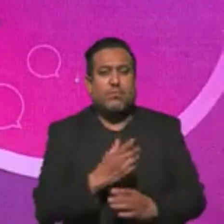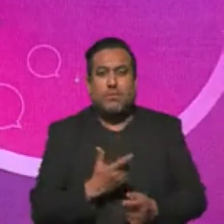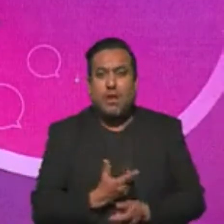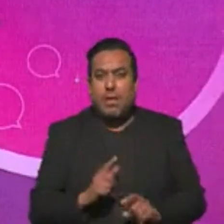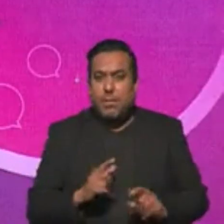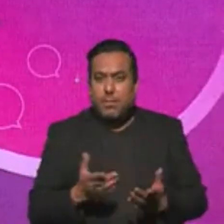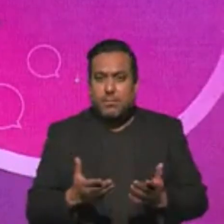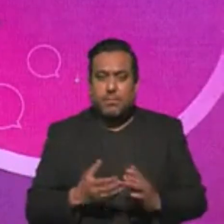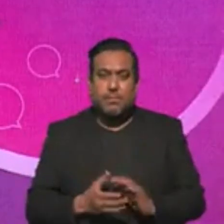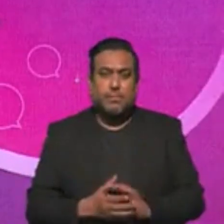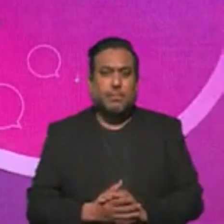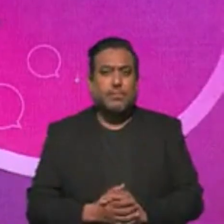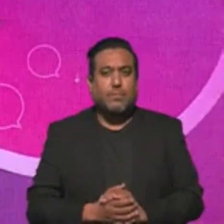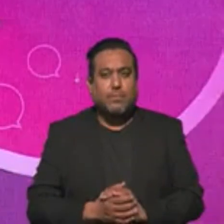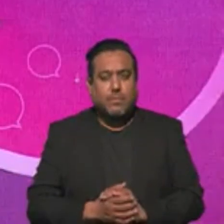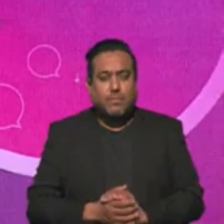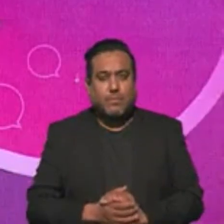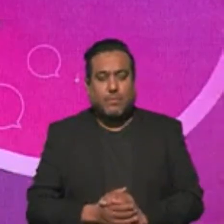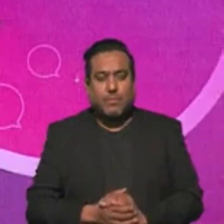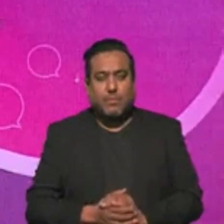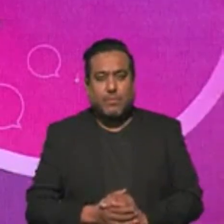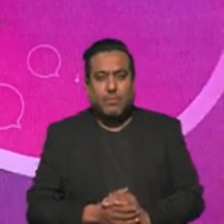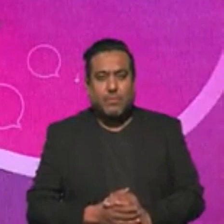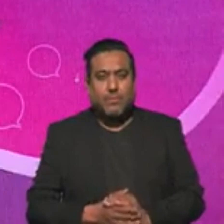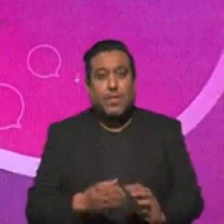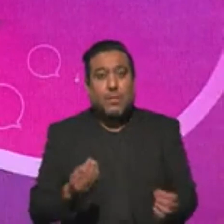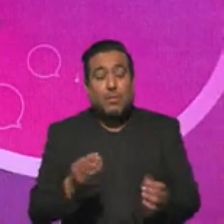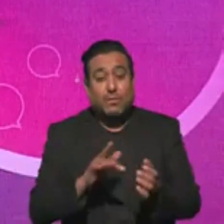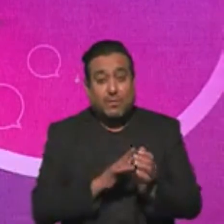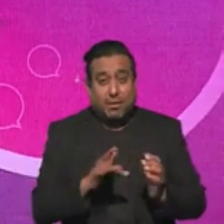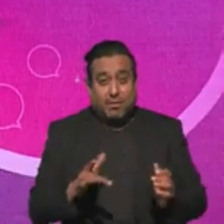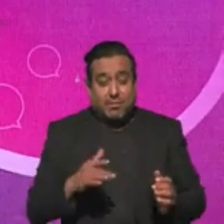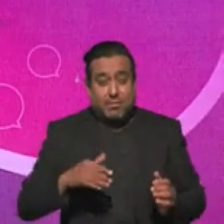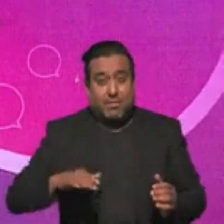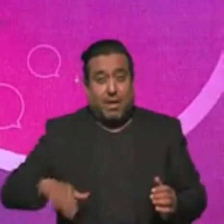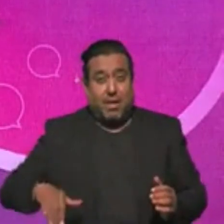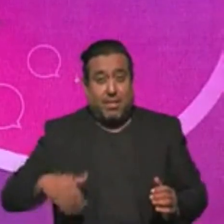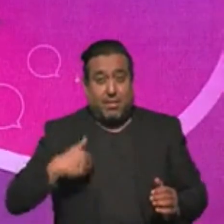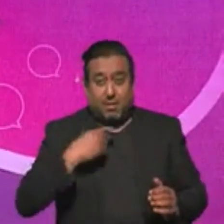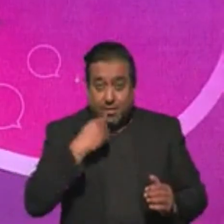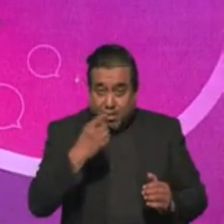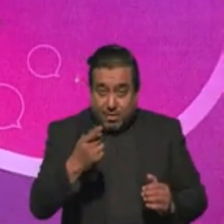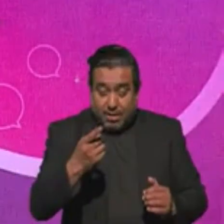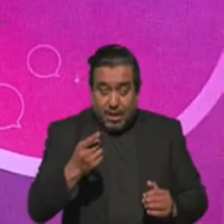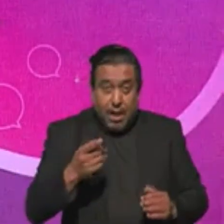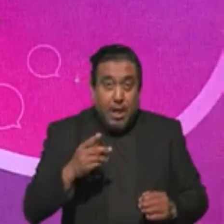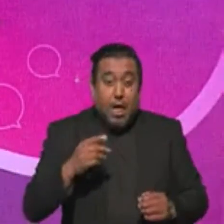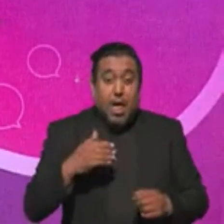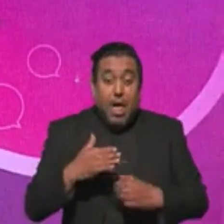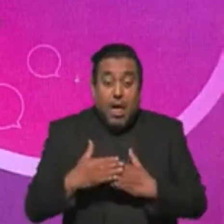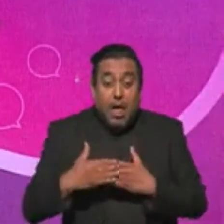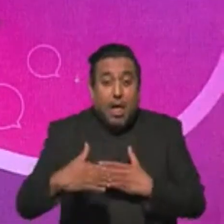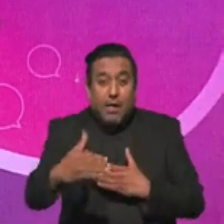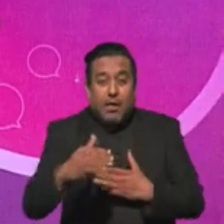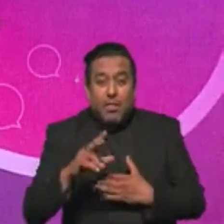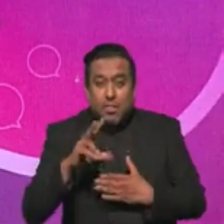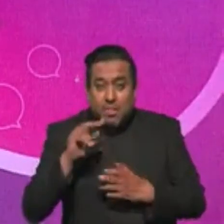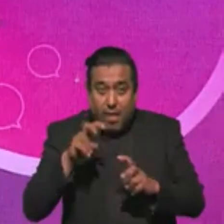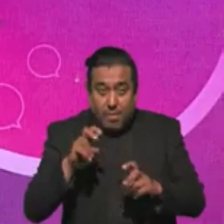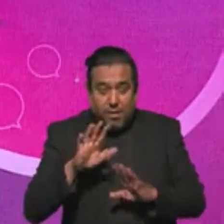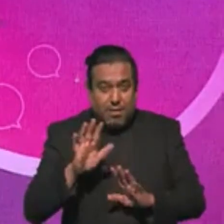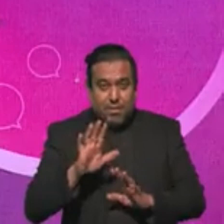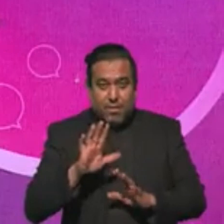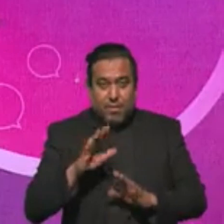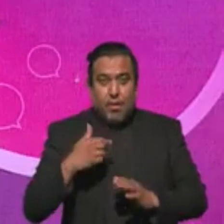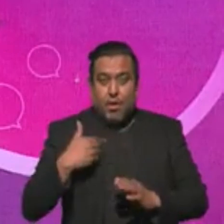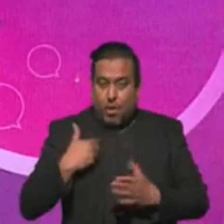Muchas gracias yo les comentaba no solamente es lo que vamos a hacer en este tema En lo particular es lo